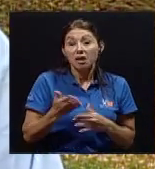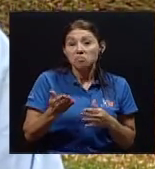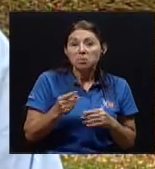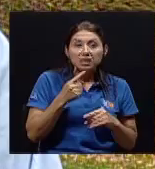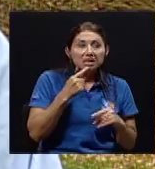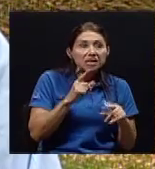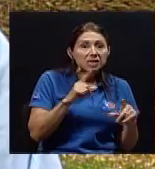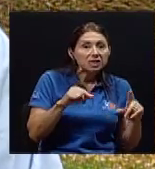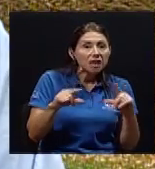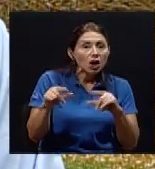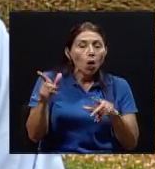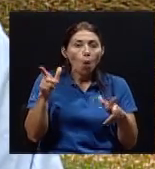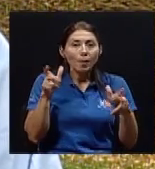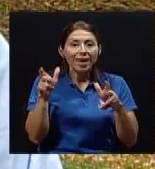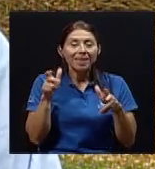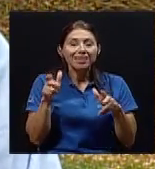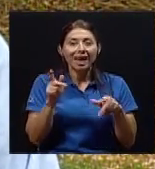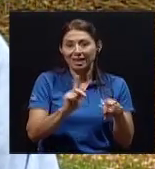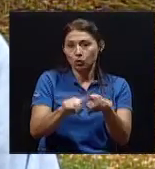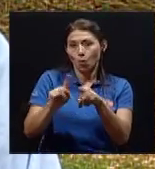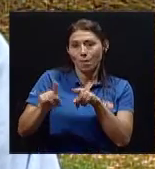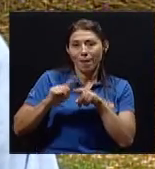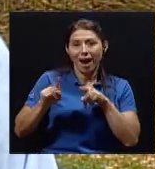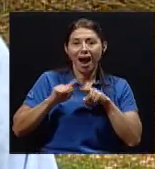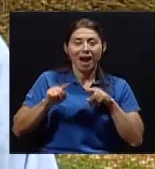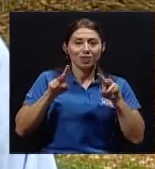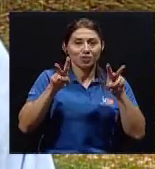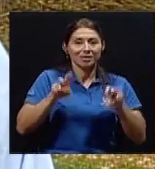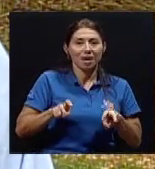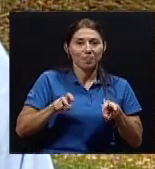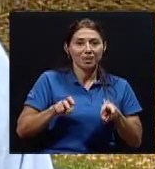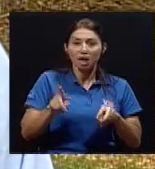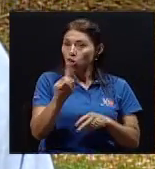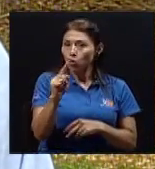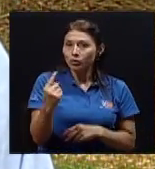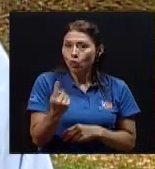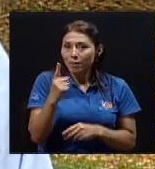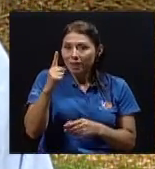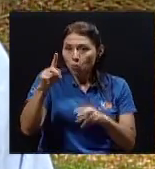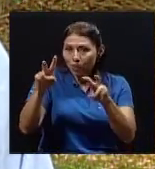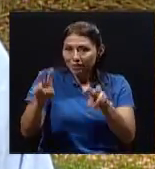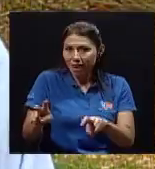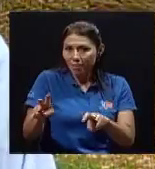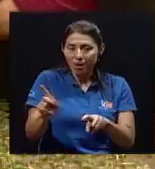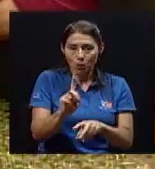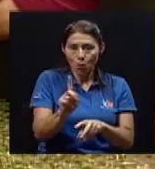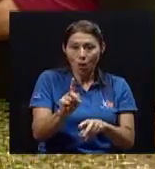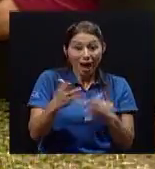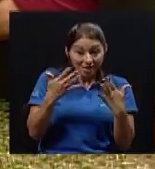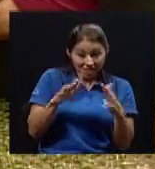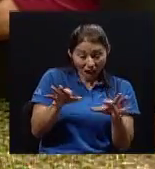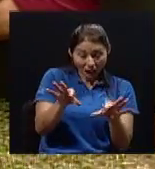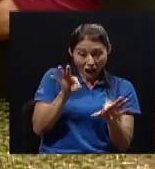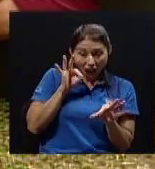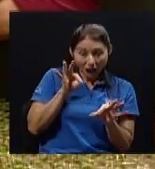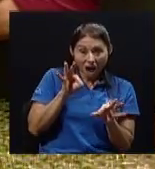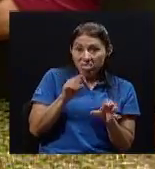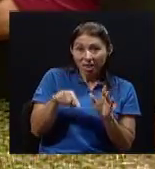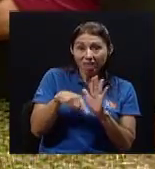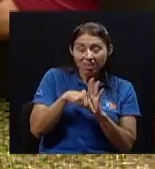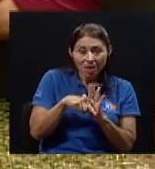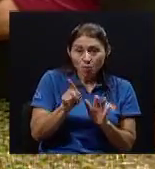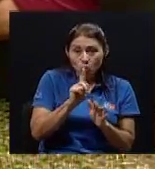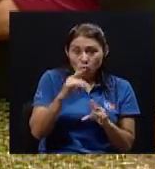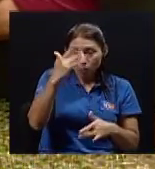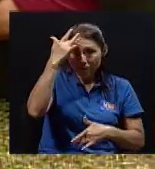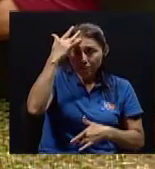varias pruebas, que no es una prueba y ya me salió negativo y no tengo el virus, sino que hay que, me imagino. Es una pregunta muy importante, Pablo, pero creo que